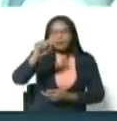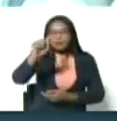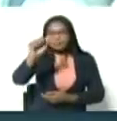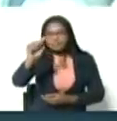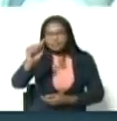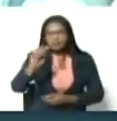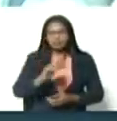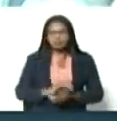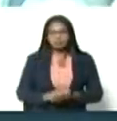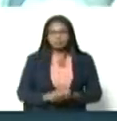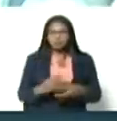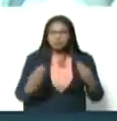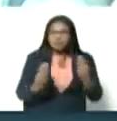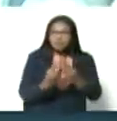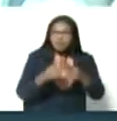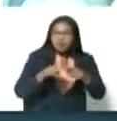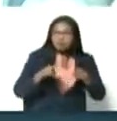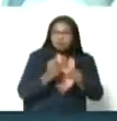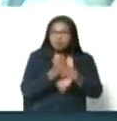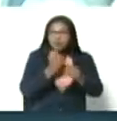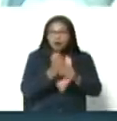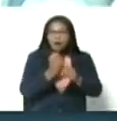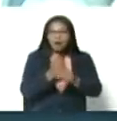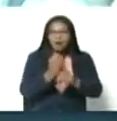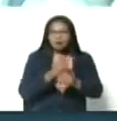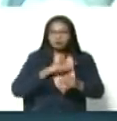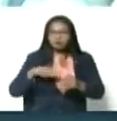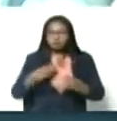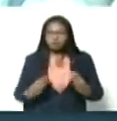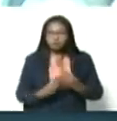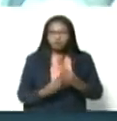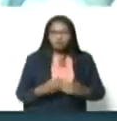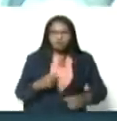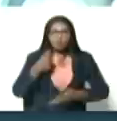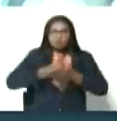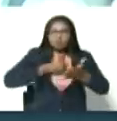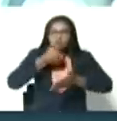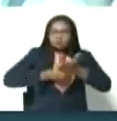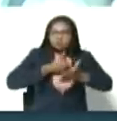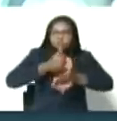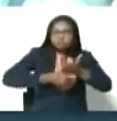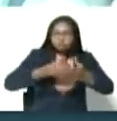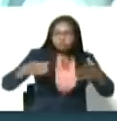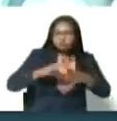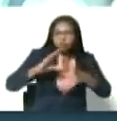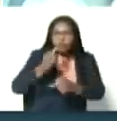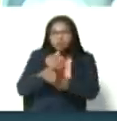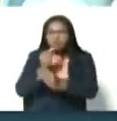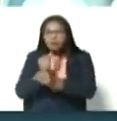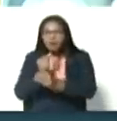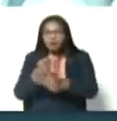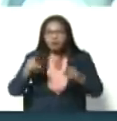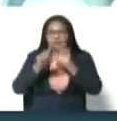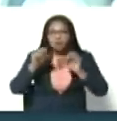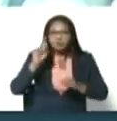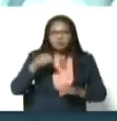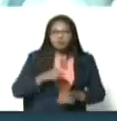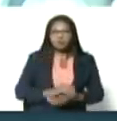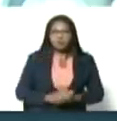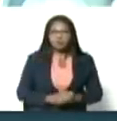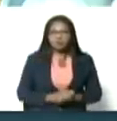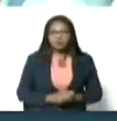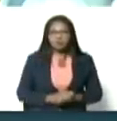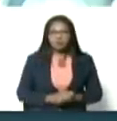A acompañar como trabajadores de base, como luchadores sindicales, como gente de a pie, sin